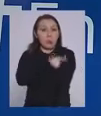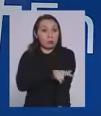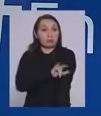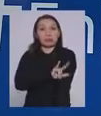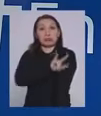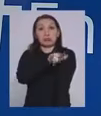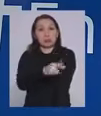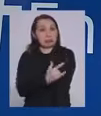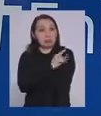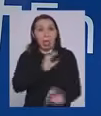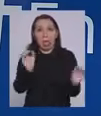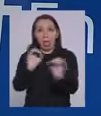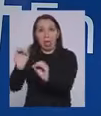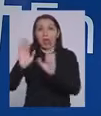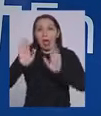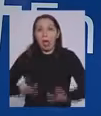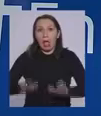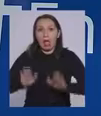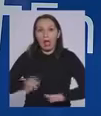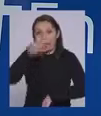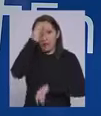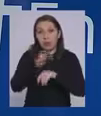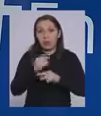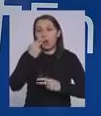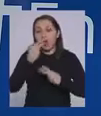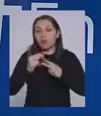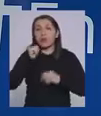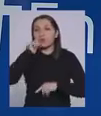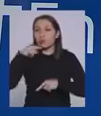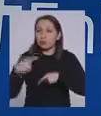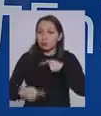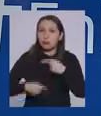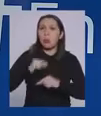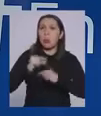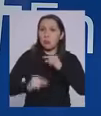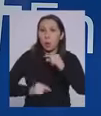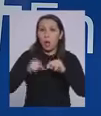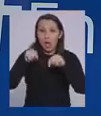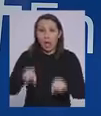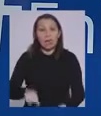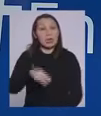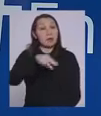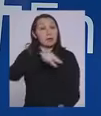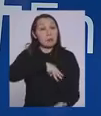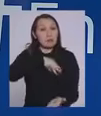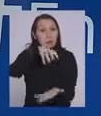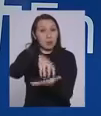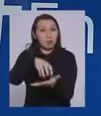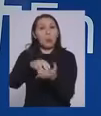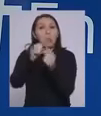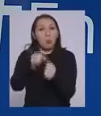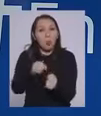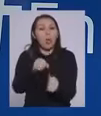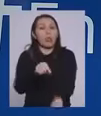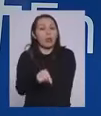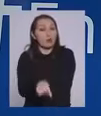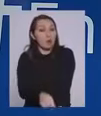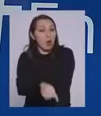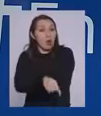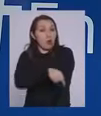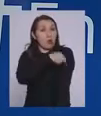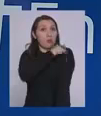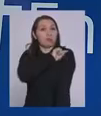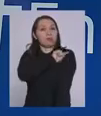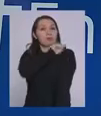otras regiones, y eso nos va a permitir que paulatinamente nosotros en la región metropolitana podemos recibir pacientes de